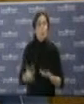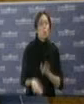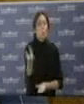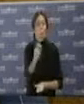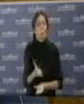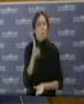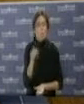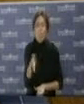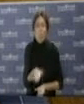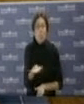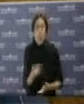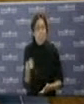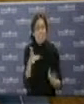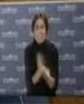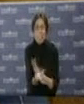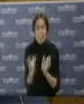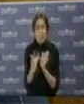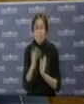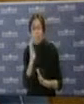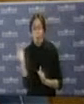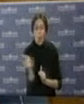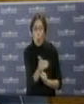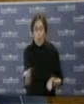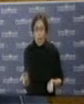¿Eso no es agenda oculta? ¿Me puede